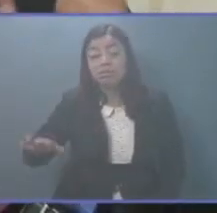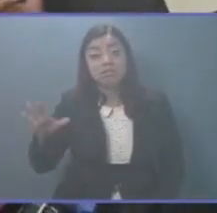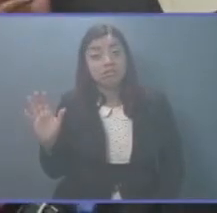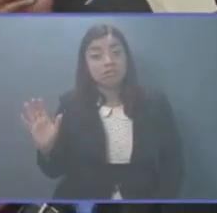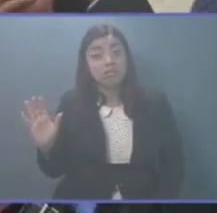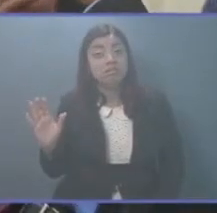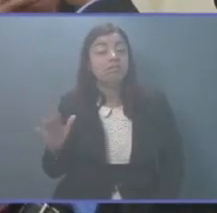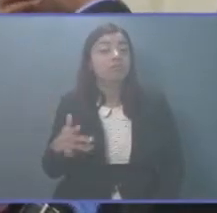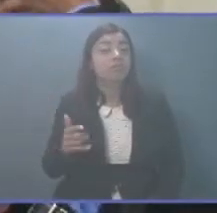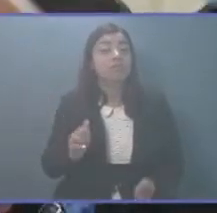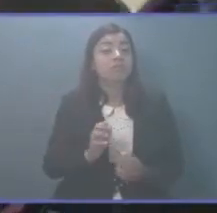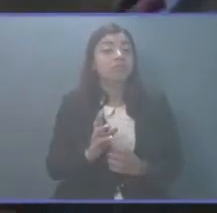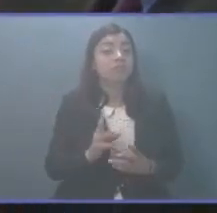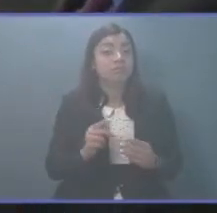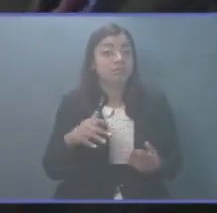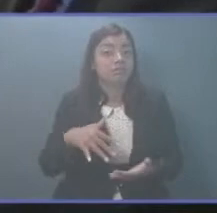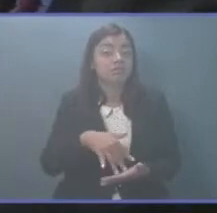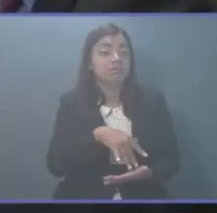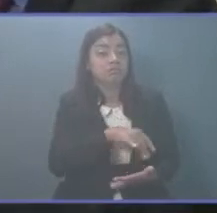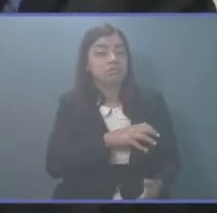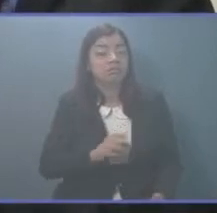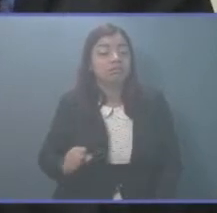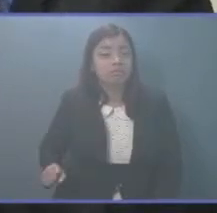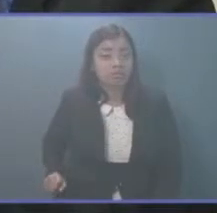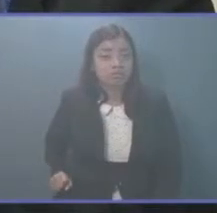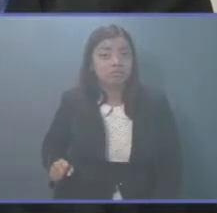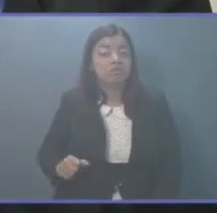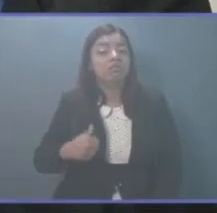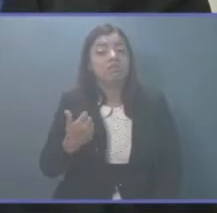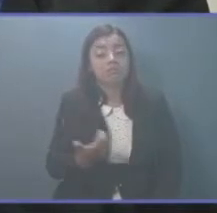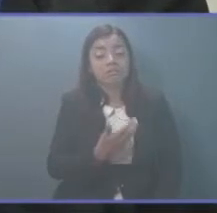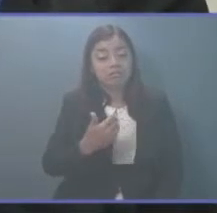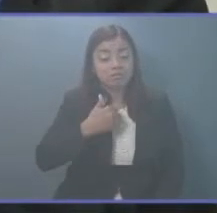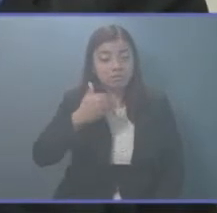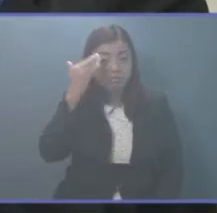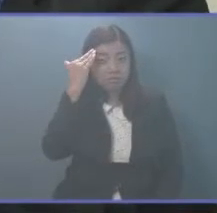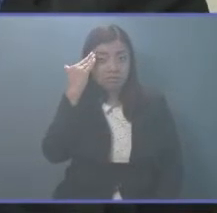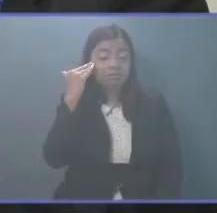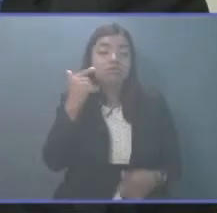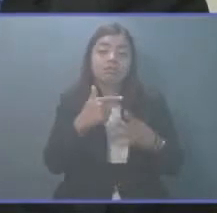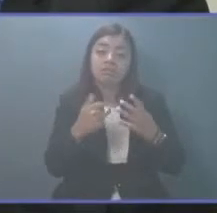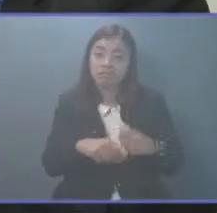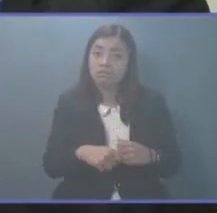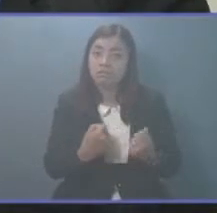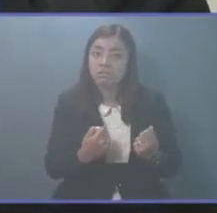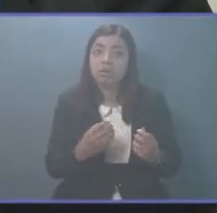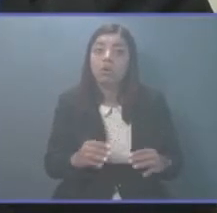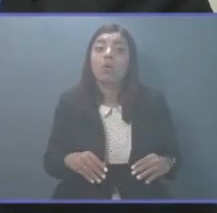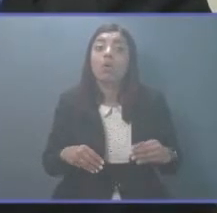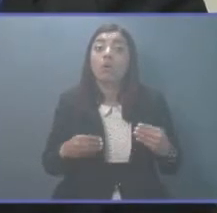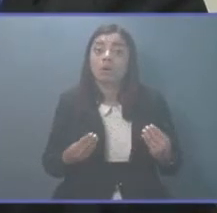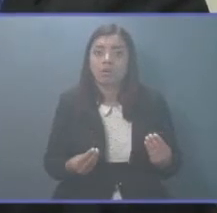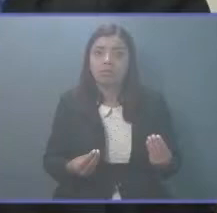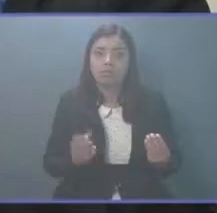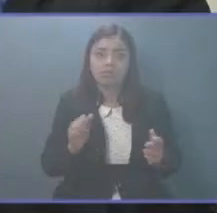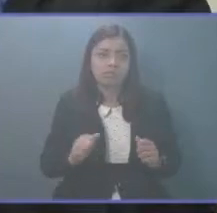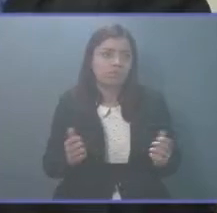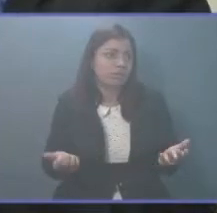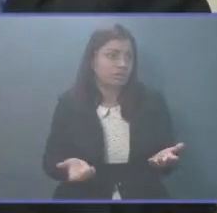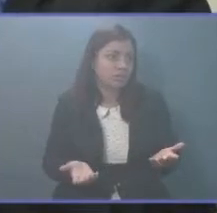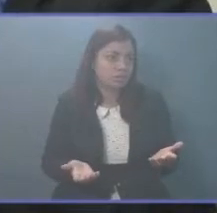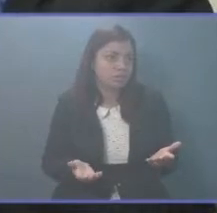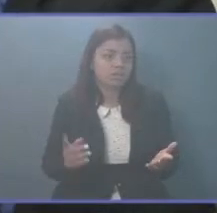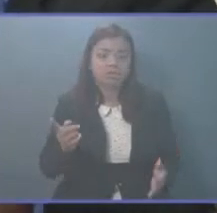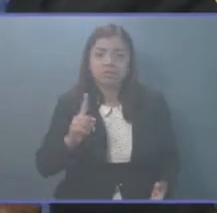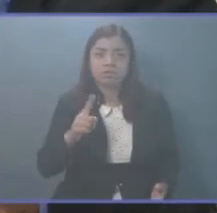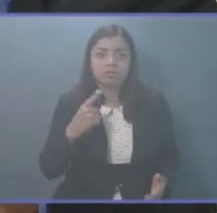a ser solución para el pueblo salvadoreño. Sabemos estas estructuras criminales, cómo están organizadas para poder hacer, no solo